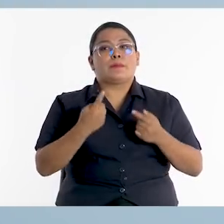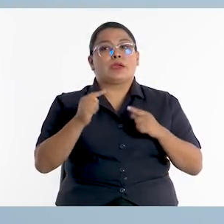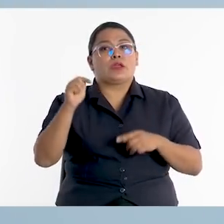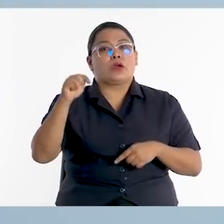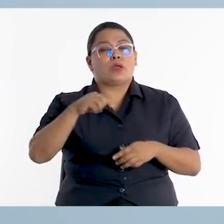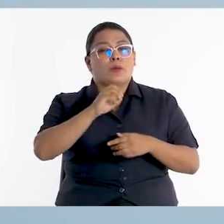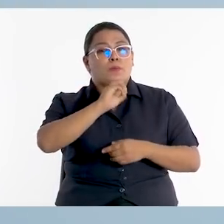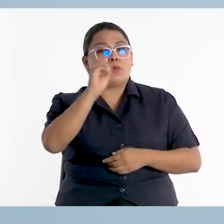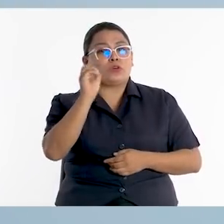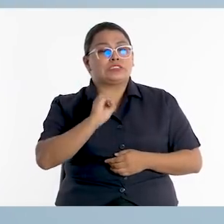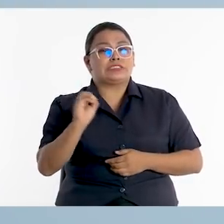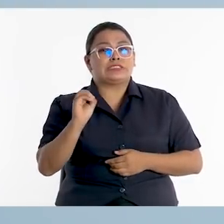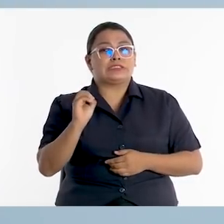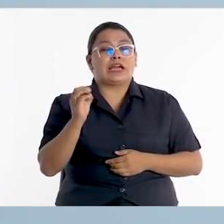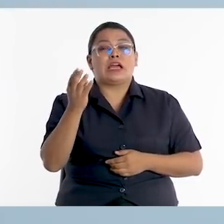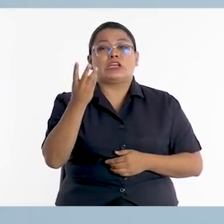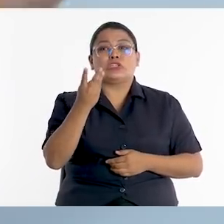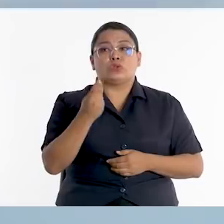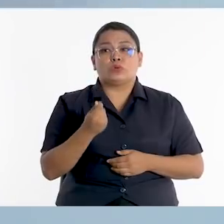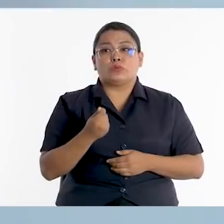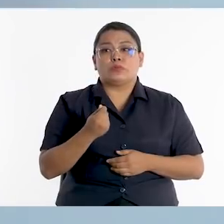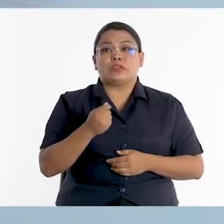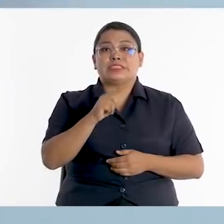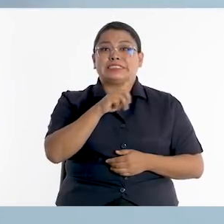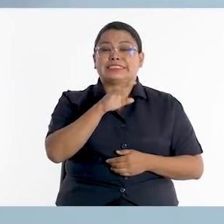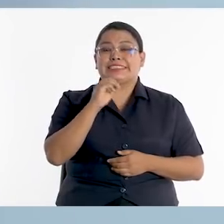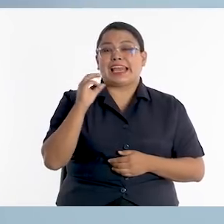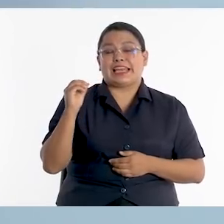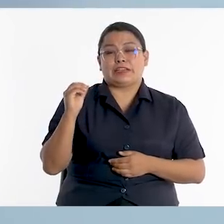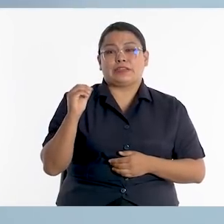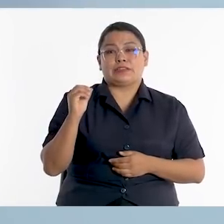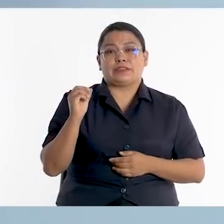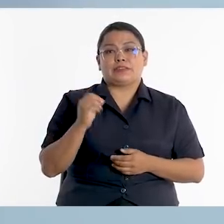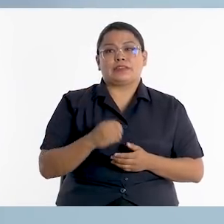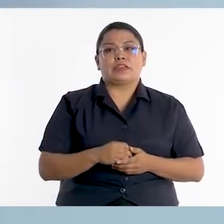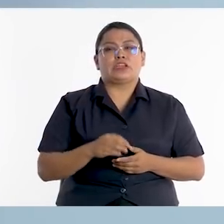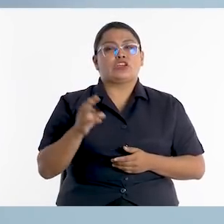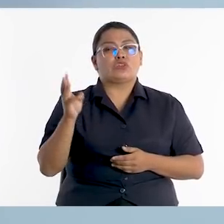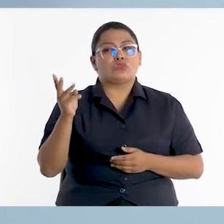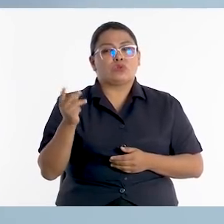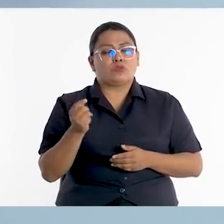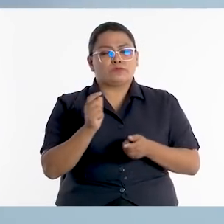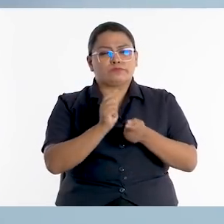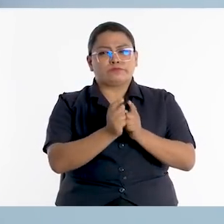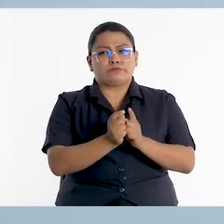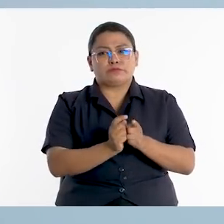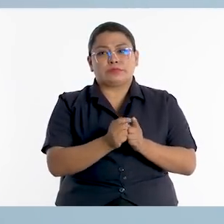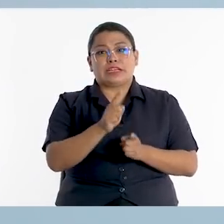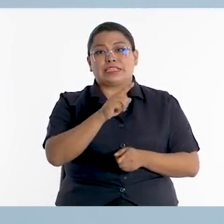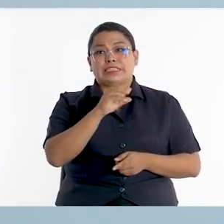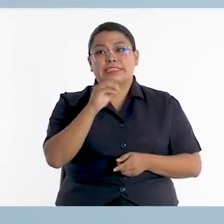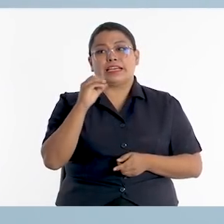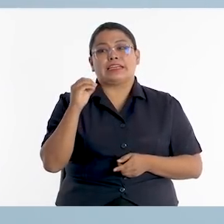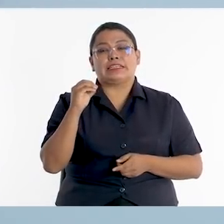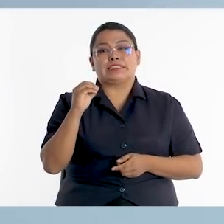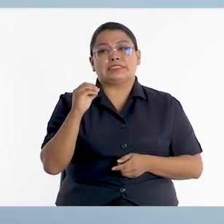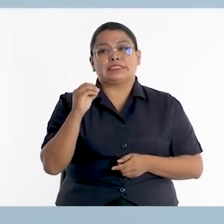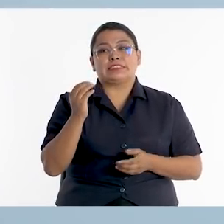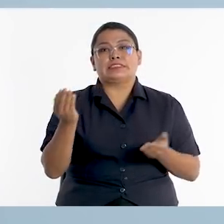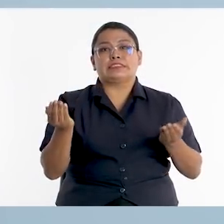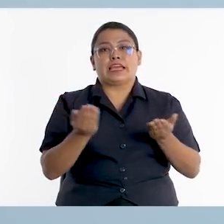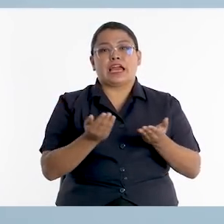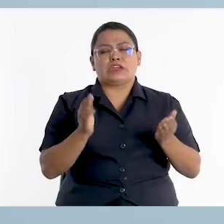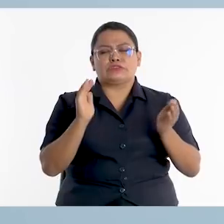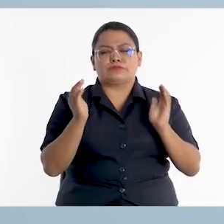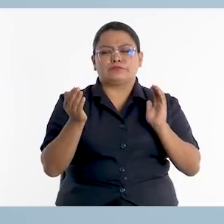de los porcentajes, ese valor fijo es el 100. Y con la cantidad que está asociada al 100, se